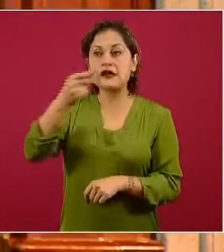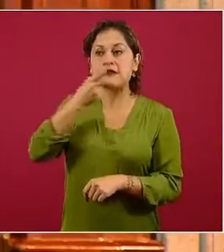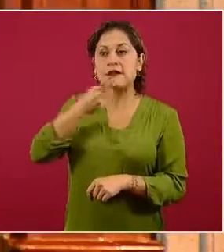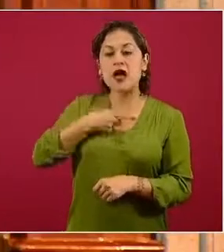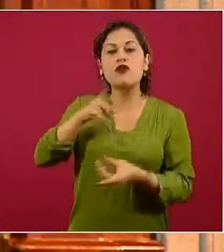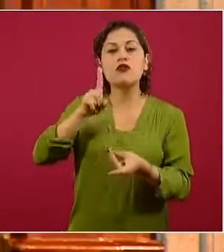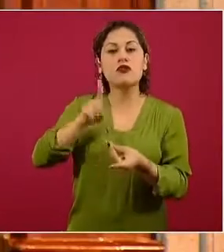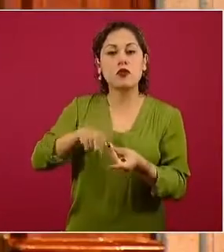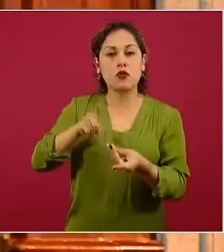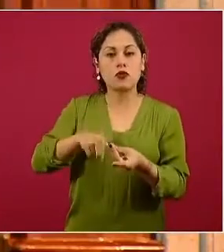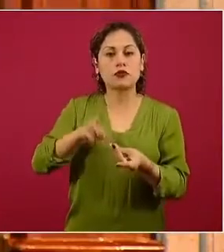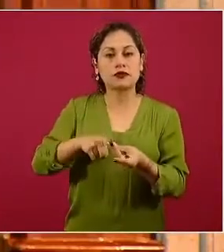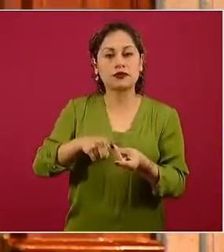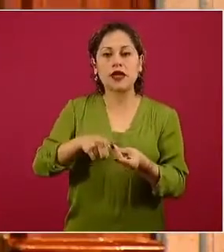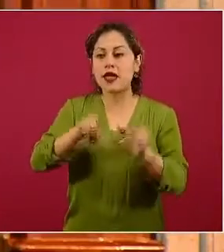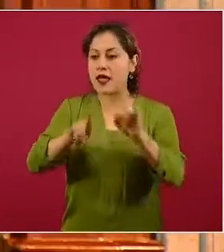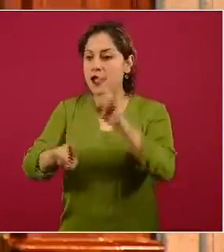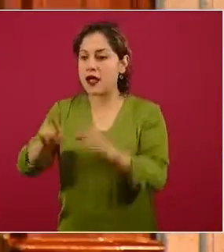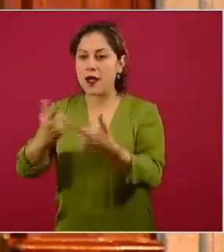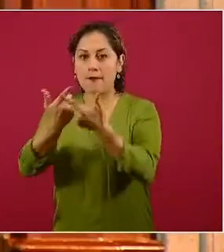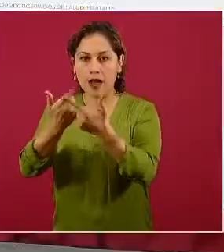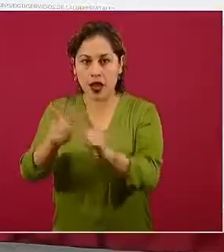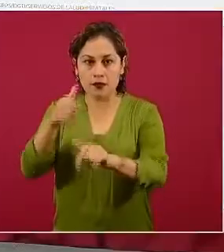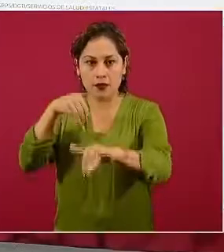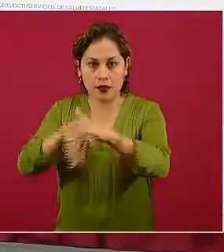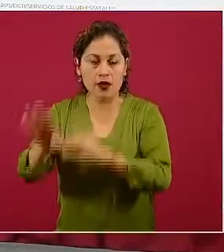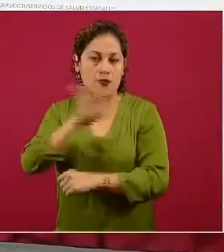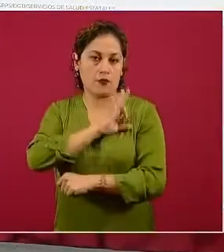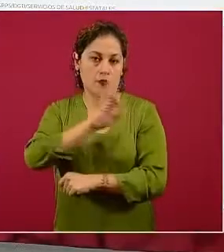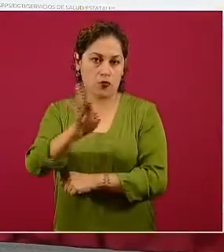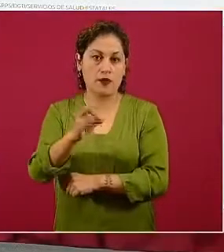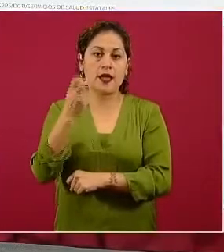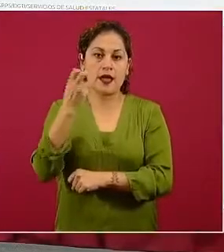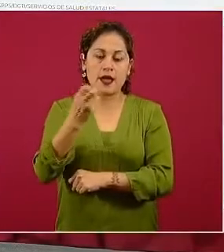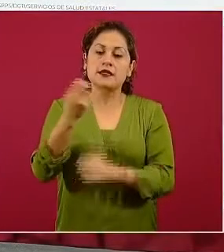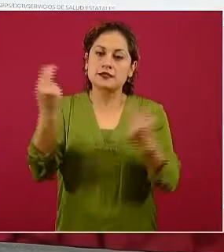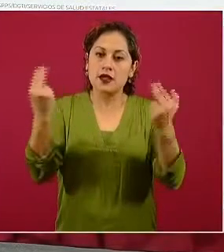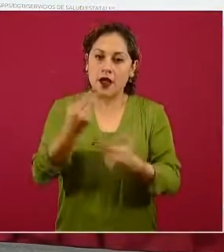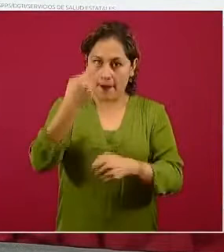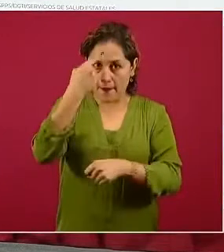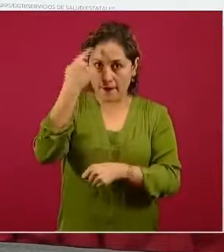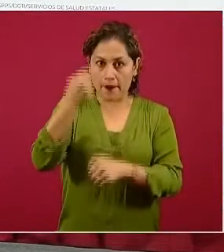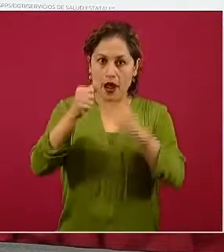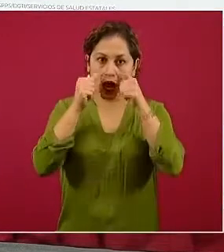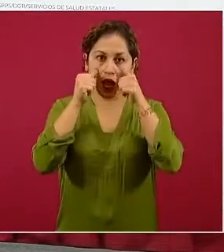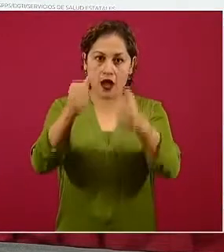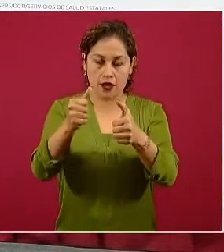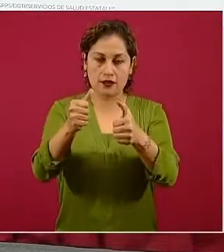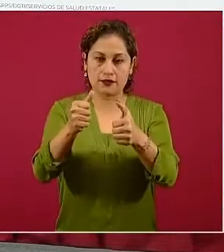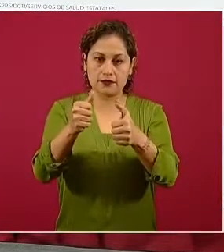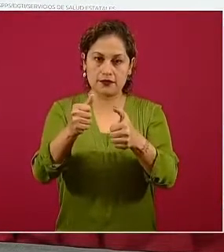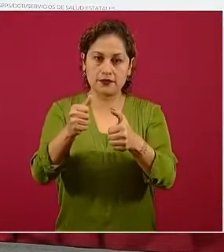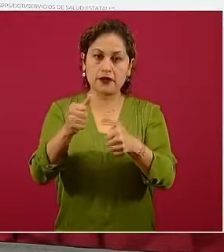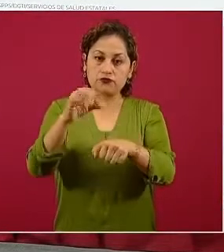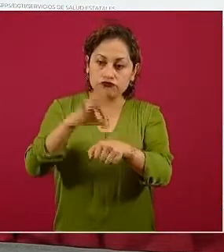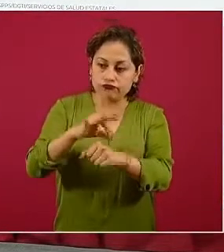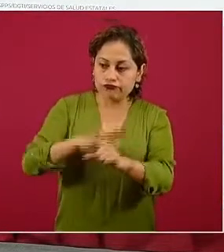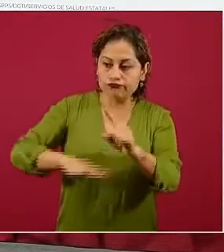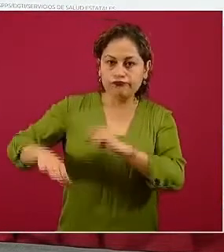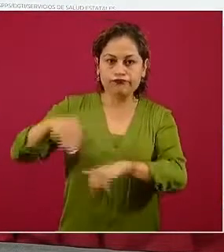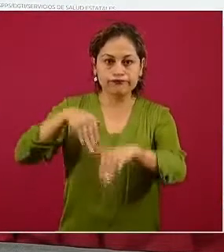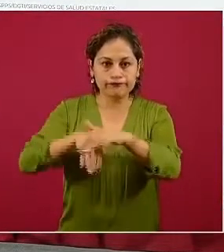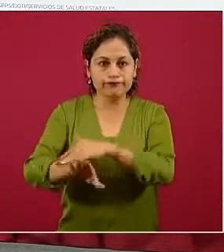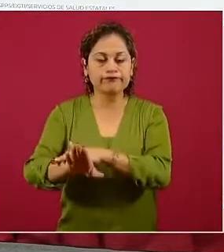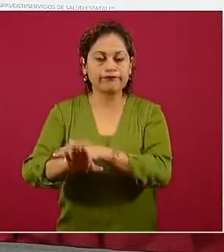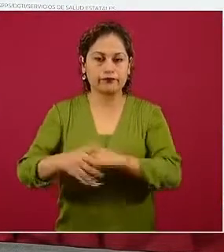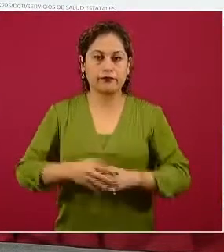estos servicios de regulación de urgencias médicas y entonces acelerar y asegurar el proceso para poder encontrar una cama